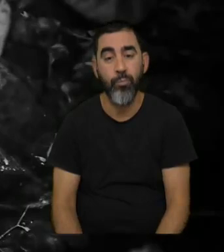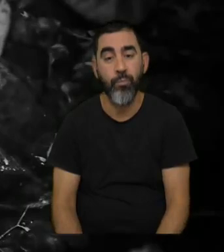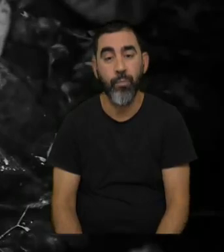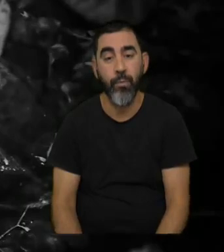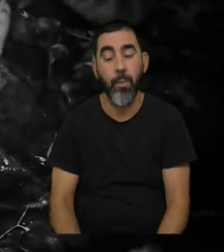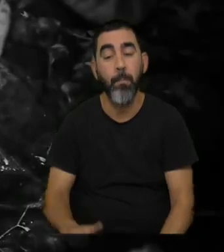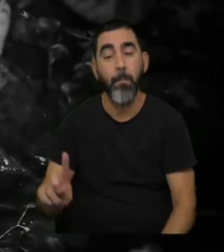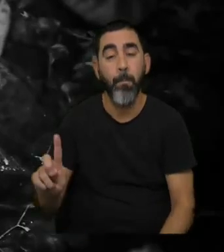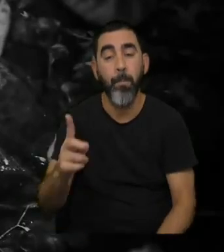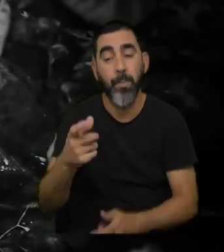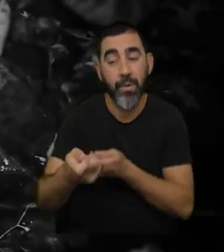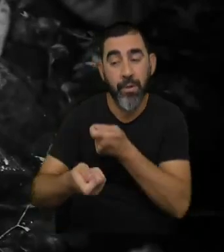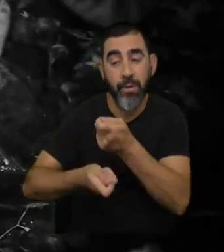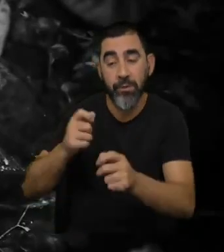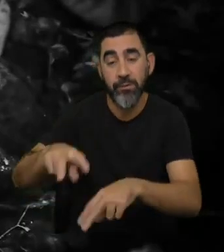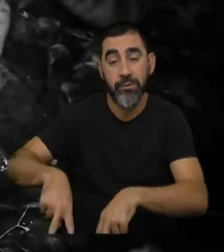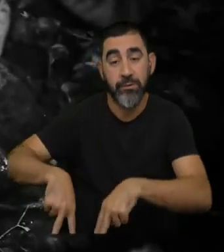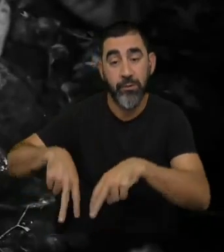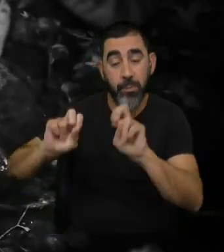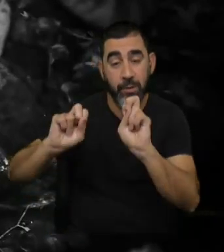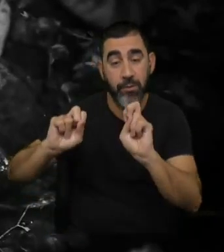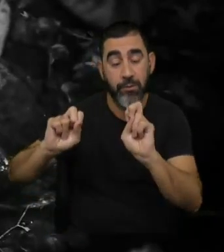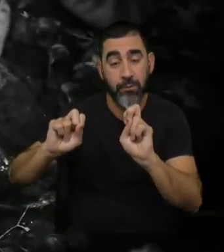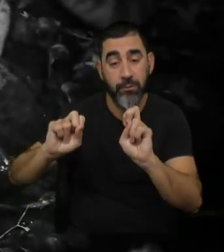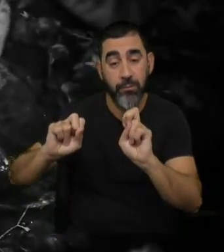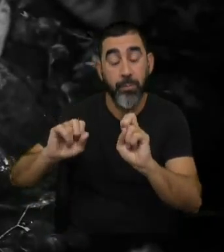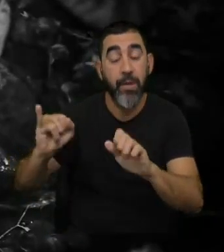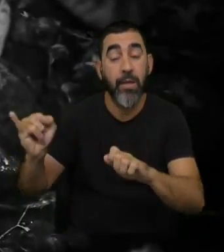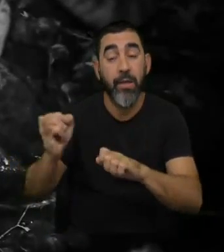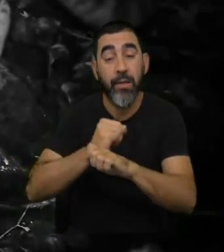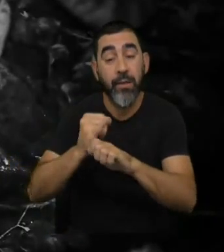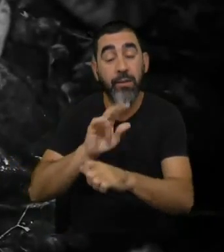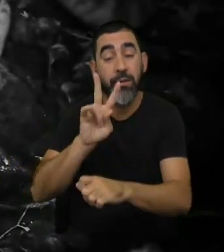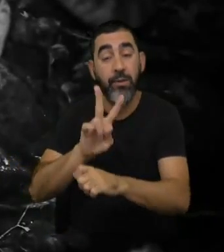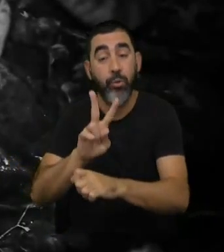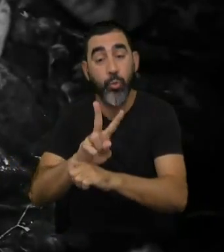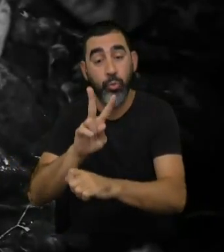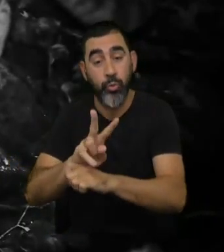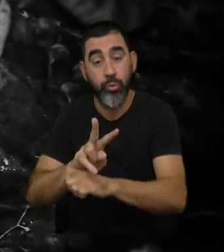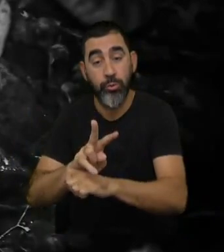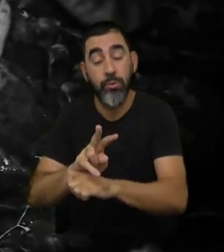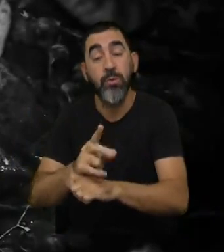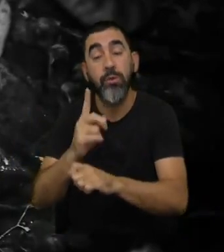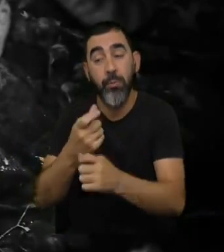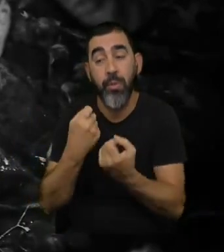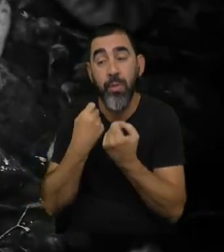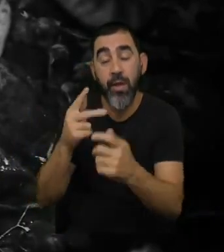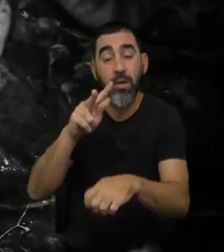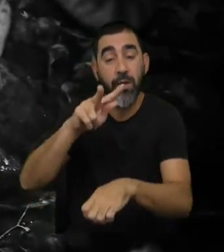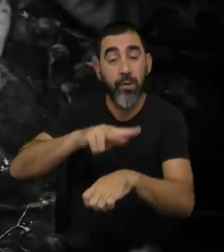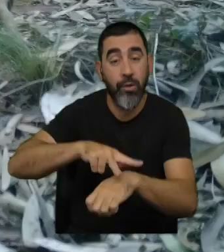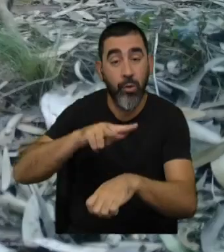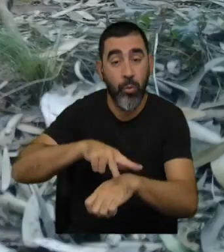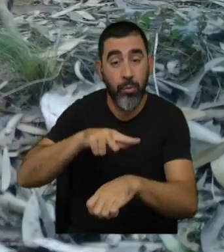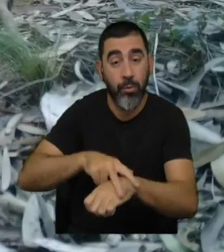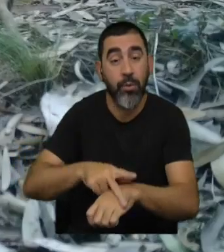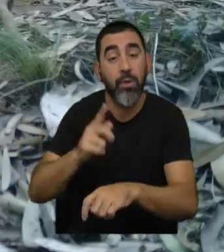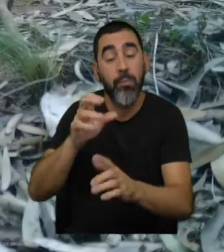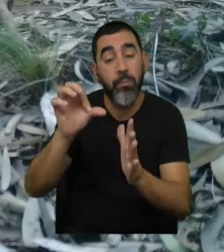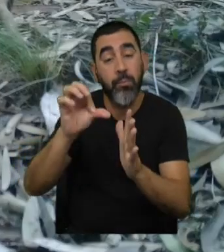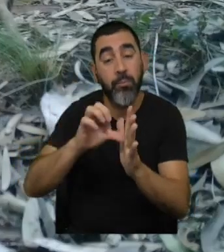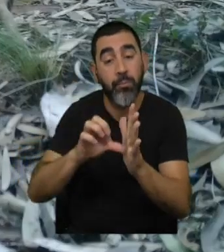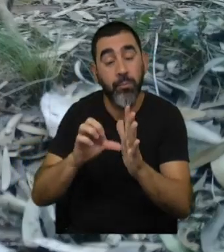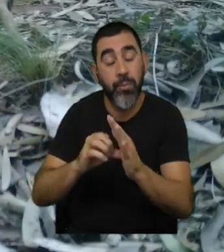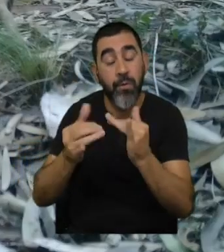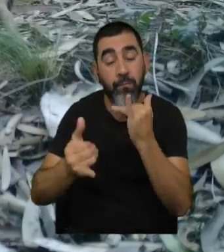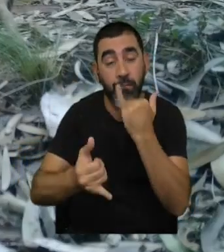El principal aporte de este estudio creo que es hacia las instituciones de control y con eso generarles algunas recomendaciones, pero también sistematizar las bases de